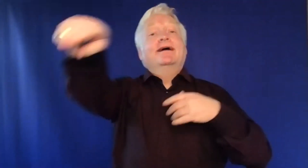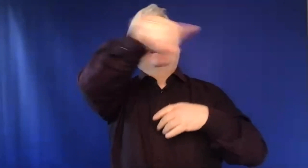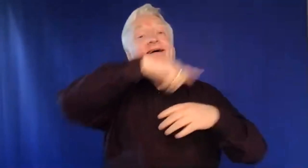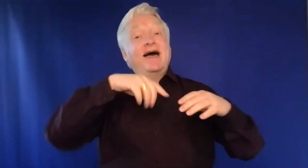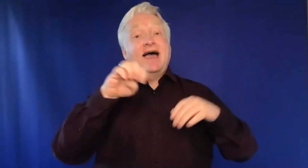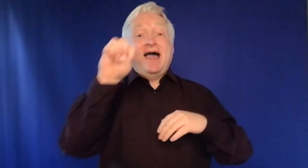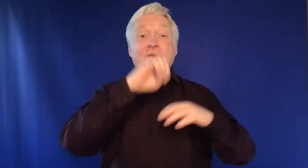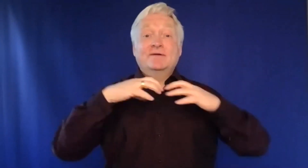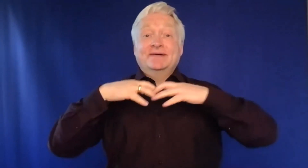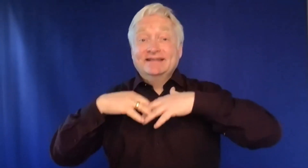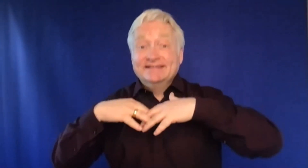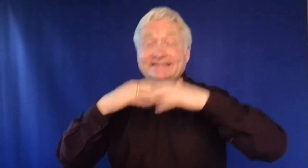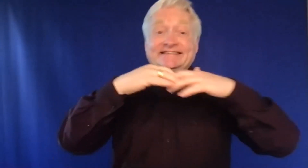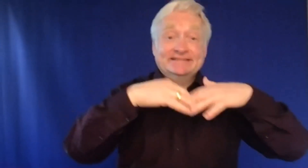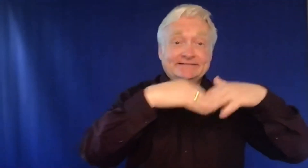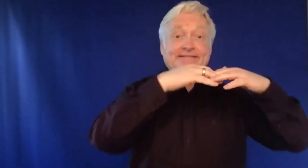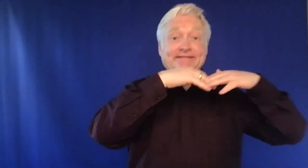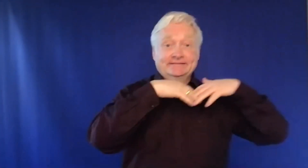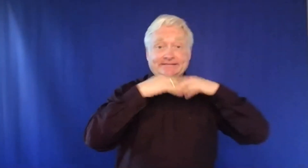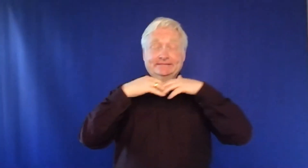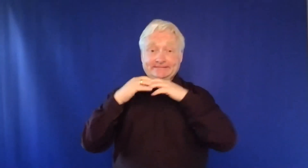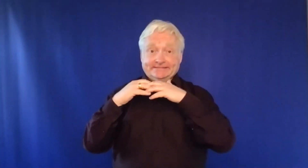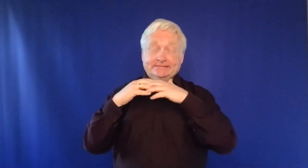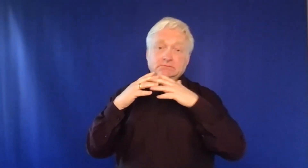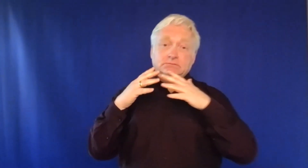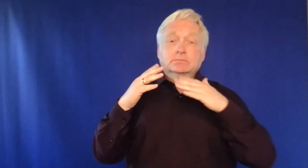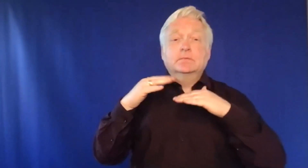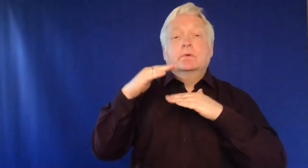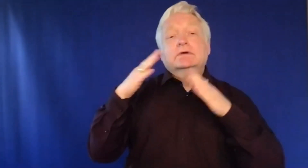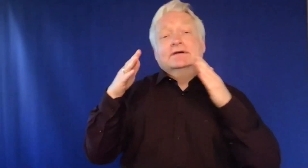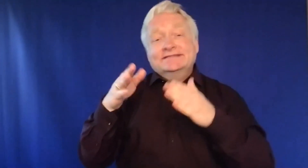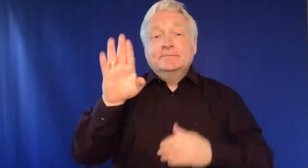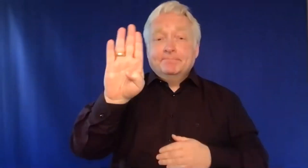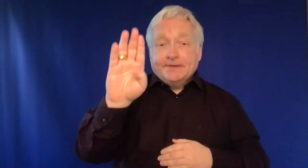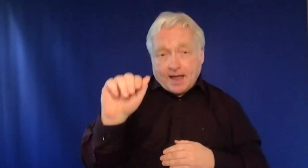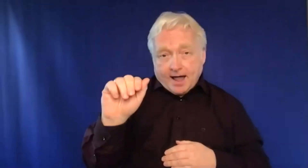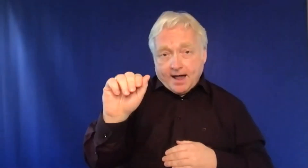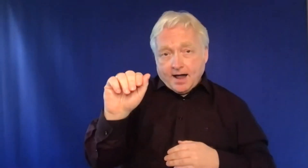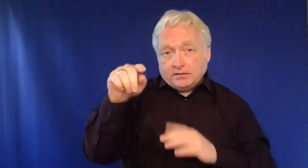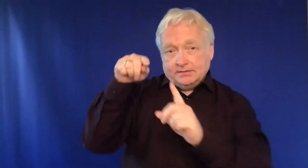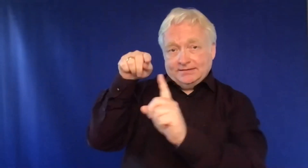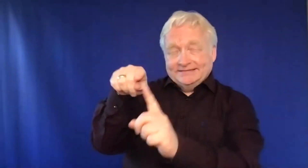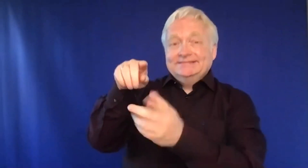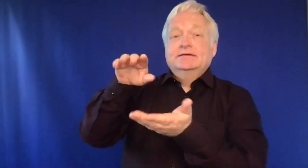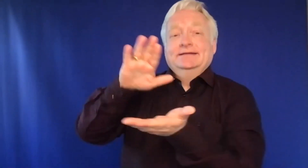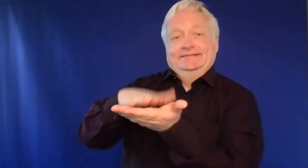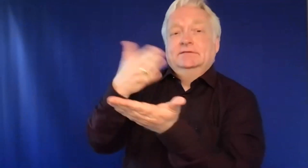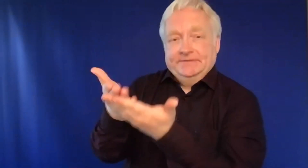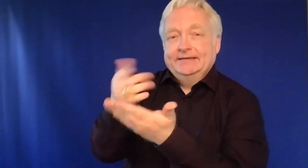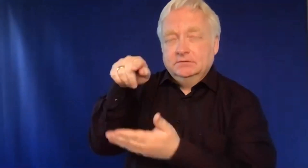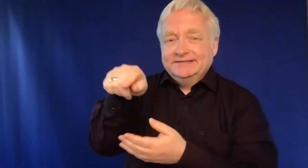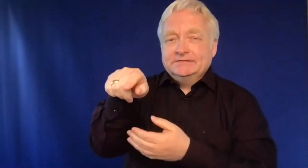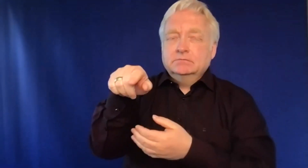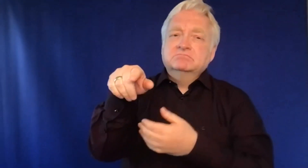de conferencias, creo que es importante tener en cuenta que a nivel europeo nos encontramos con gran